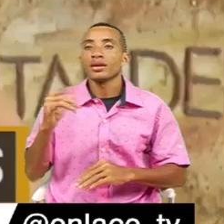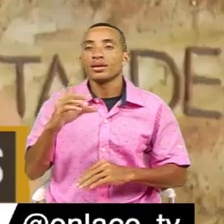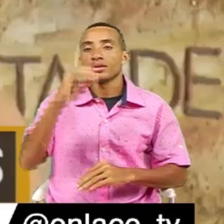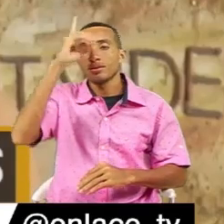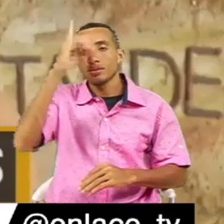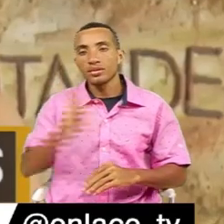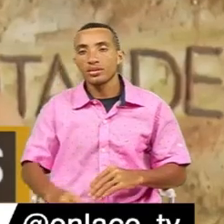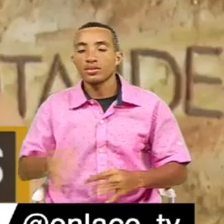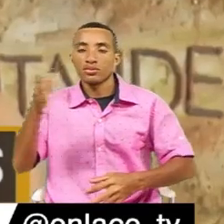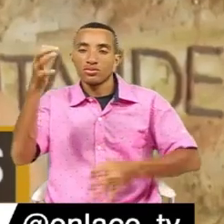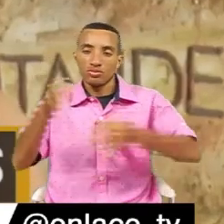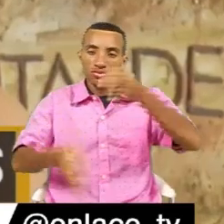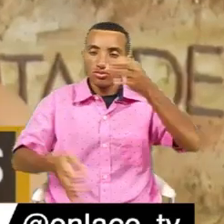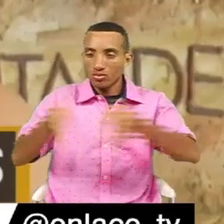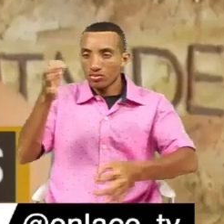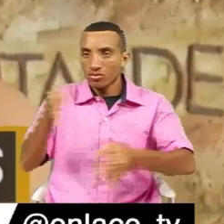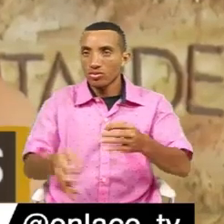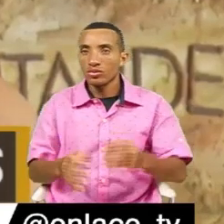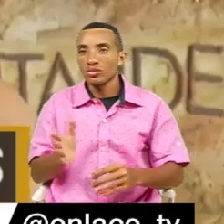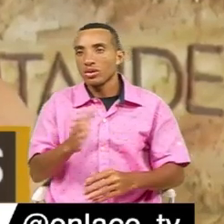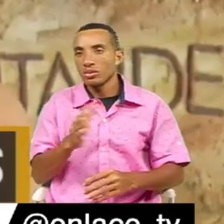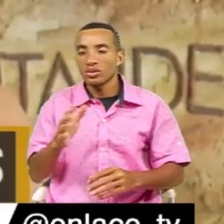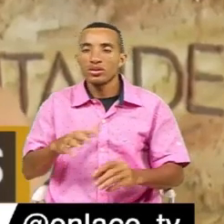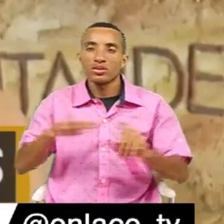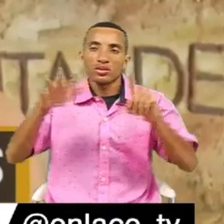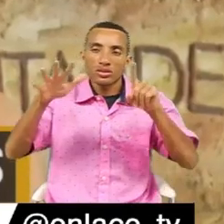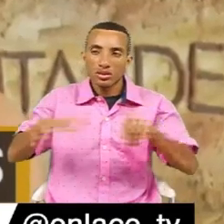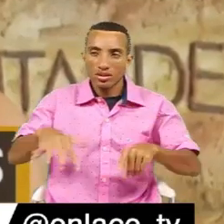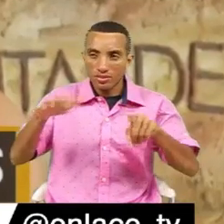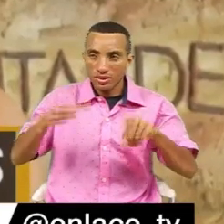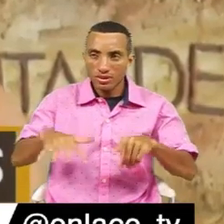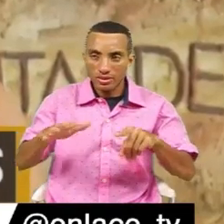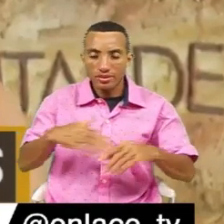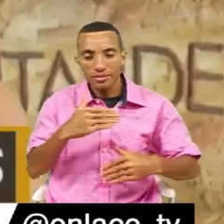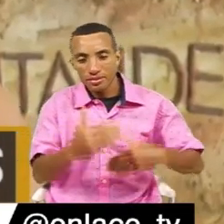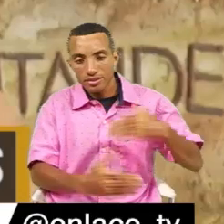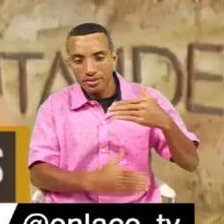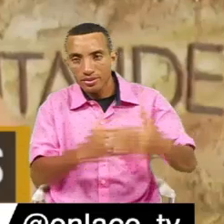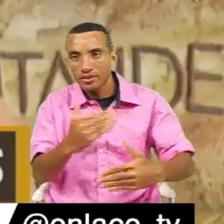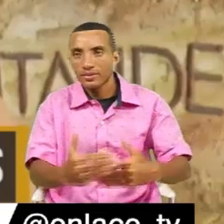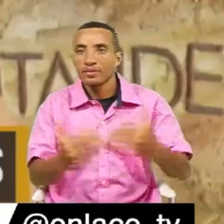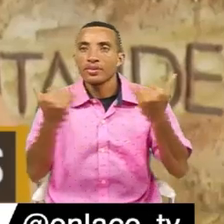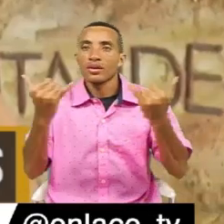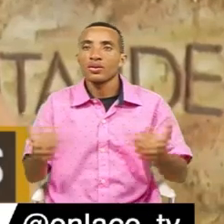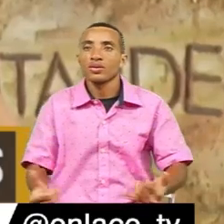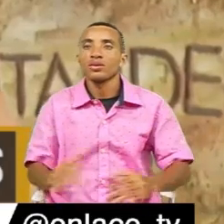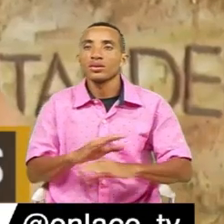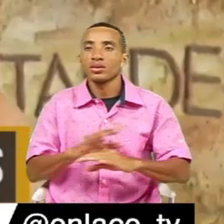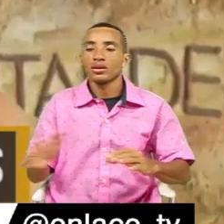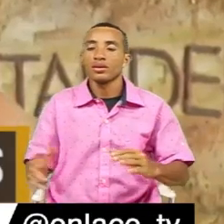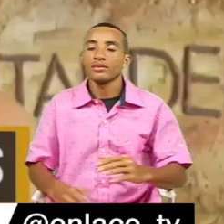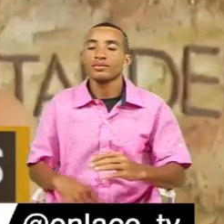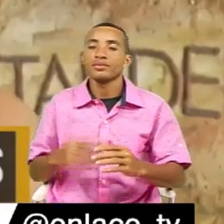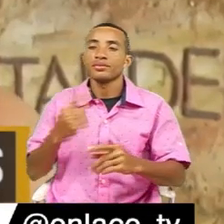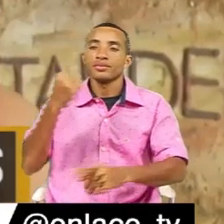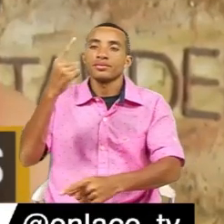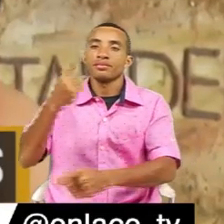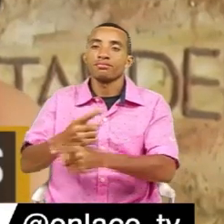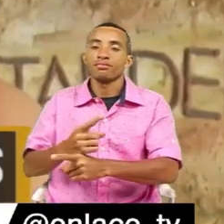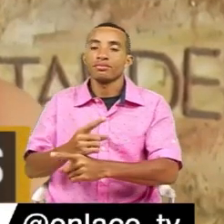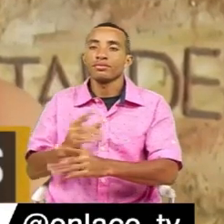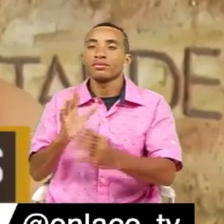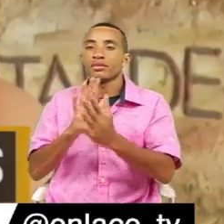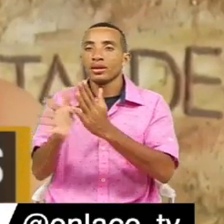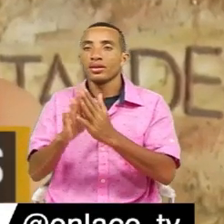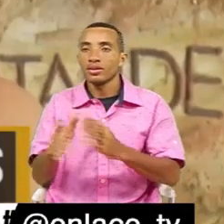tomó el tribunal. Fueron más de seis meses aproximadamente de proceso y hoy ya se dio el fallo a favor de nosotros. ¿Tu esposo